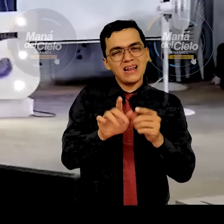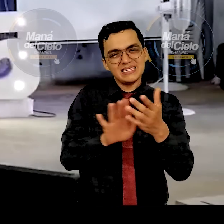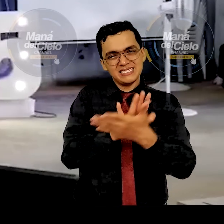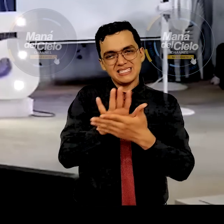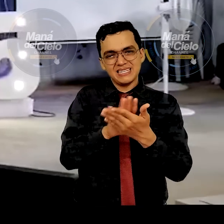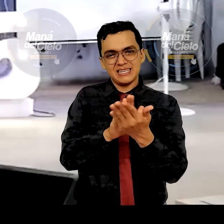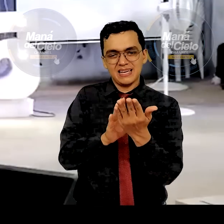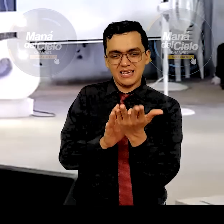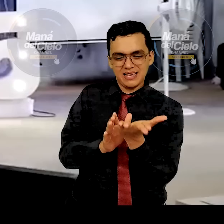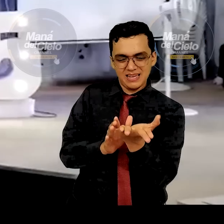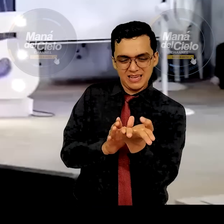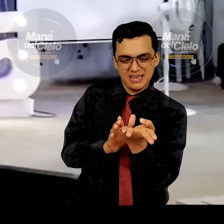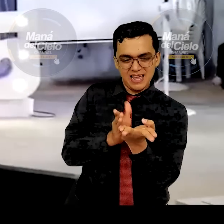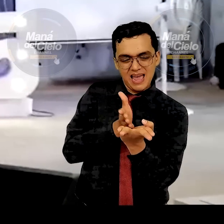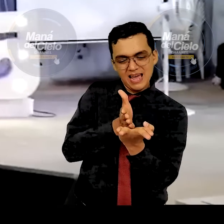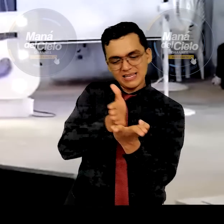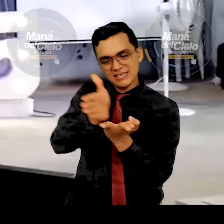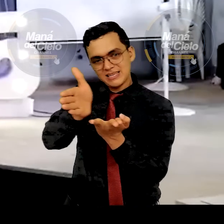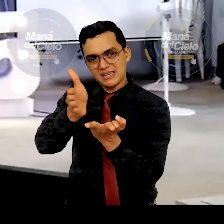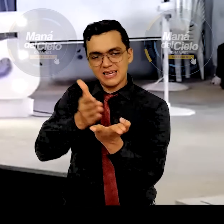son solamente naturales.